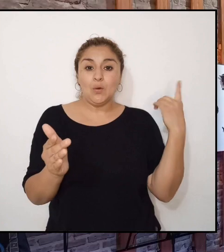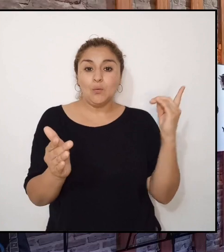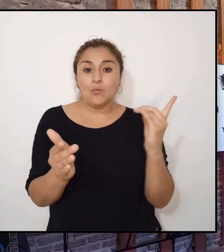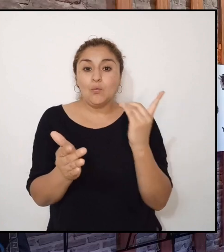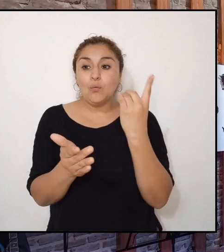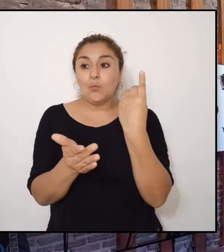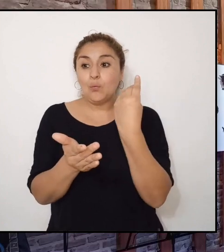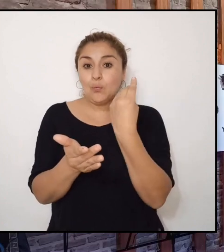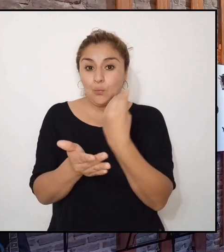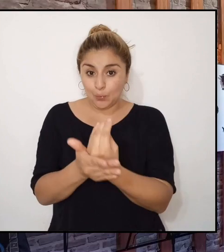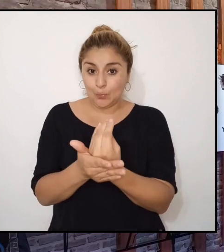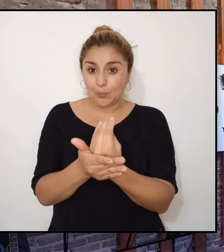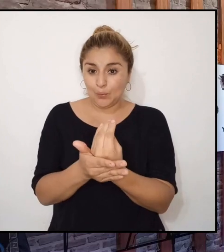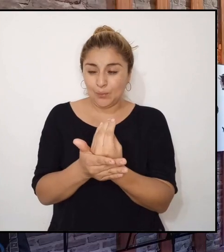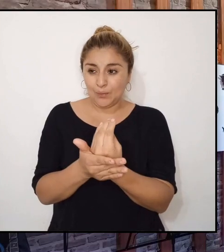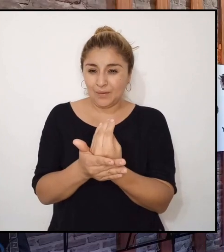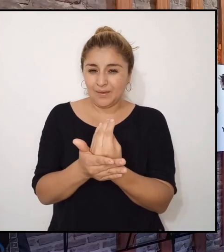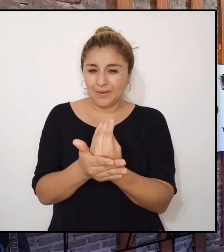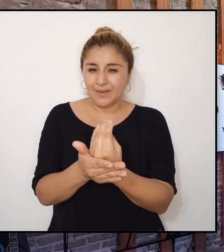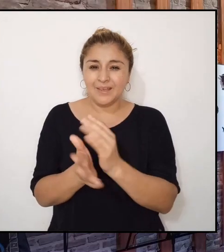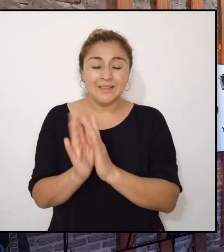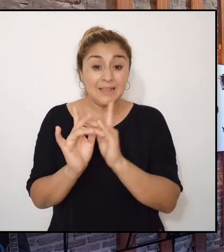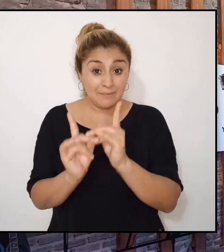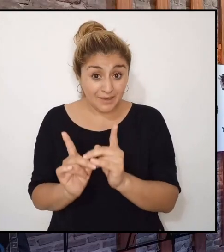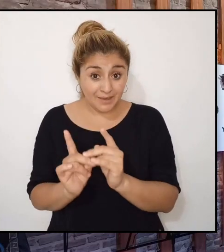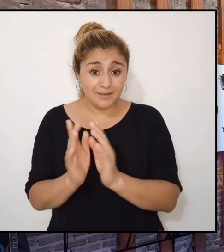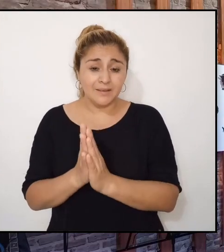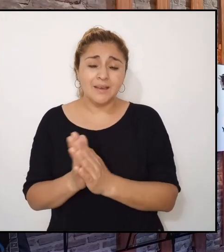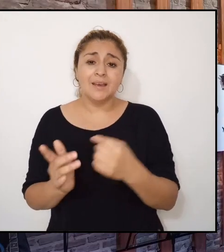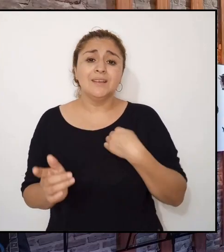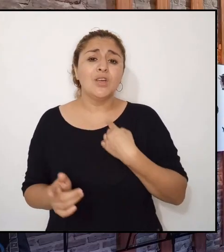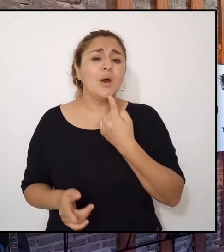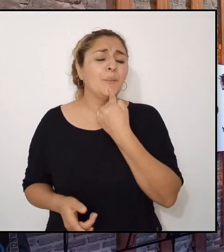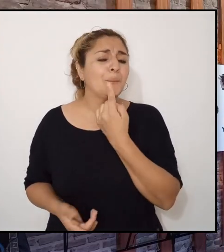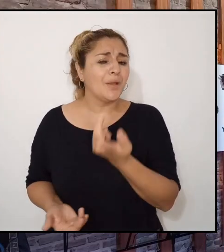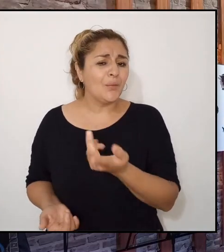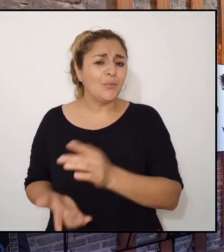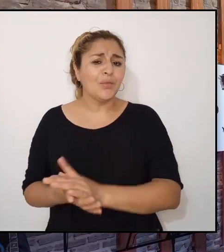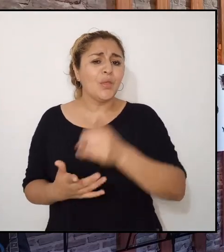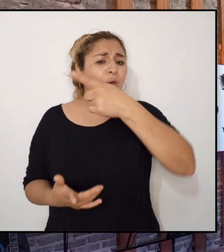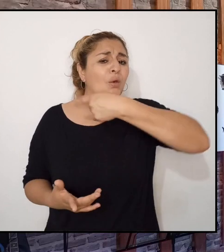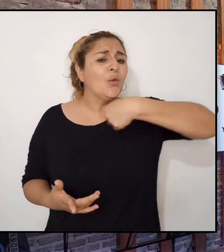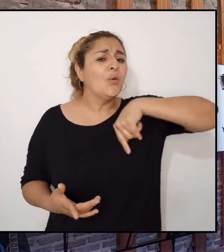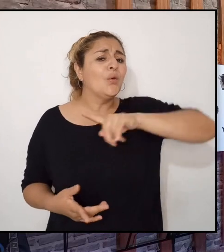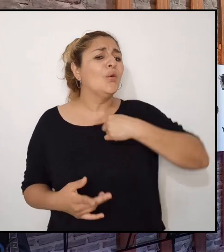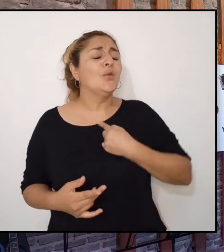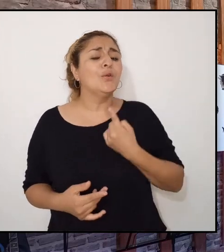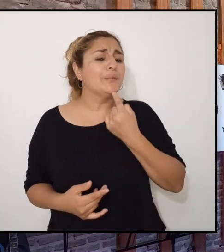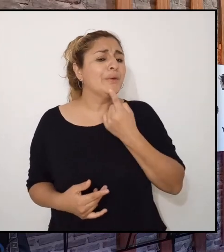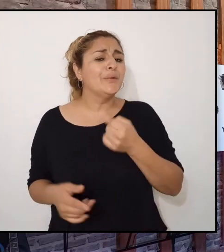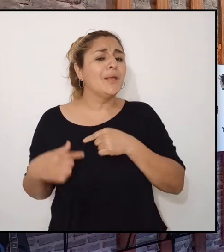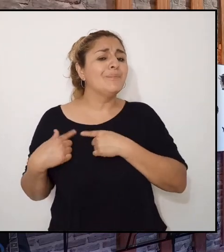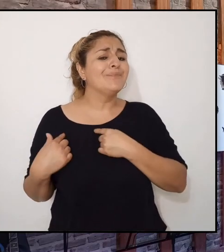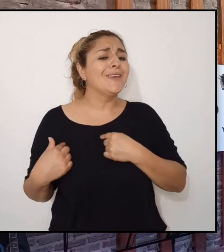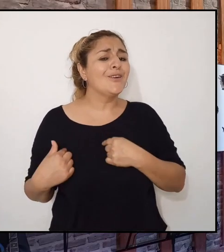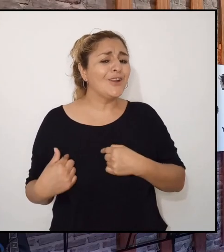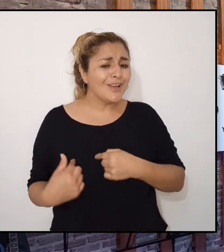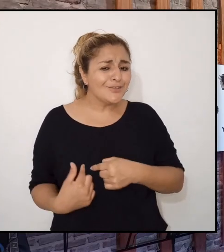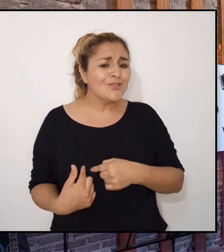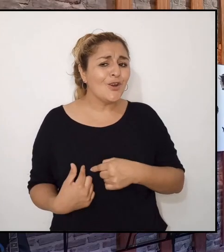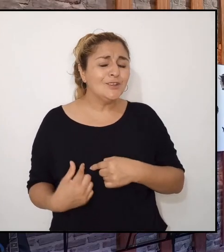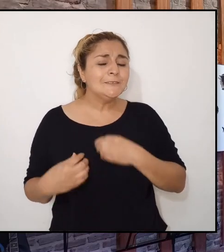Entonces, esta mañana, ¿cuánto está ardiendo tu corazón por la palabra de Dios? ¿Cuándo está abriendo tu corazón por Jesús, por la